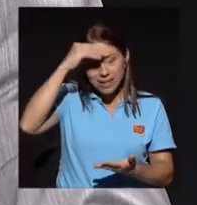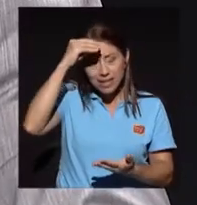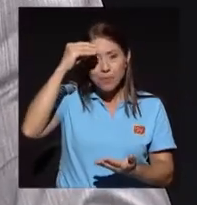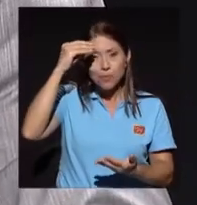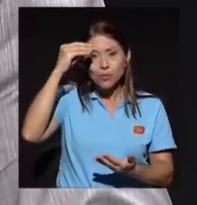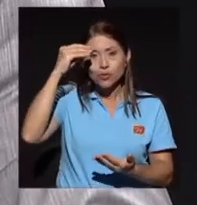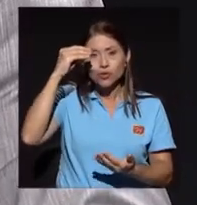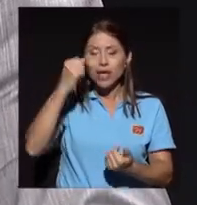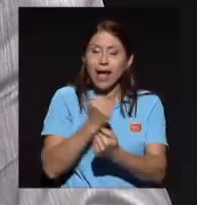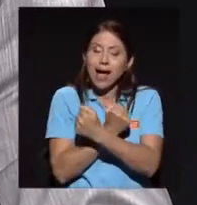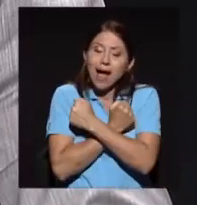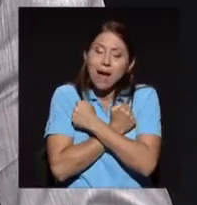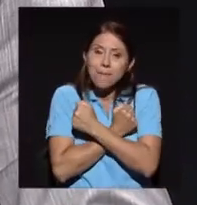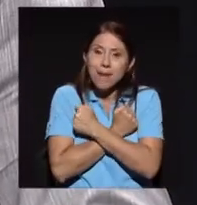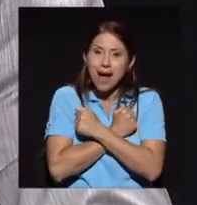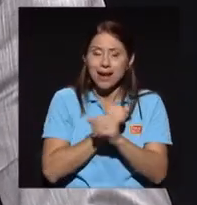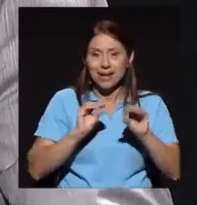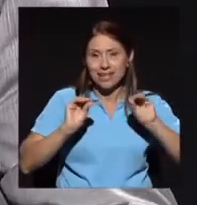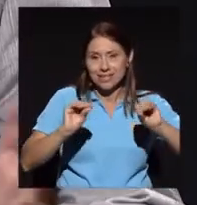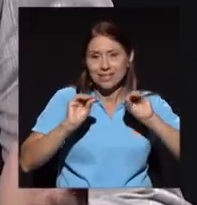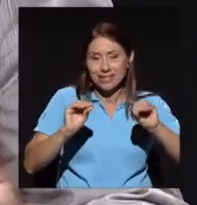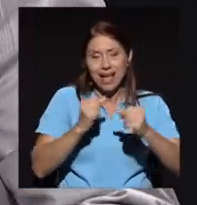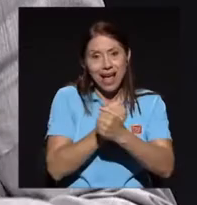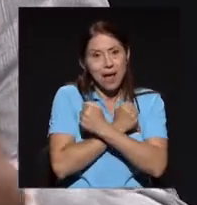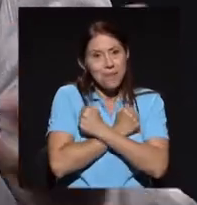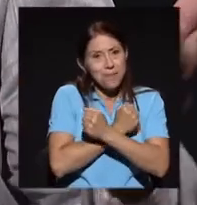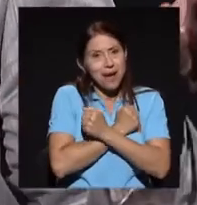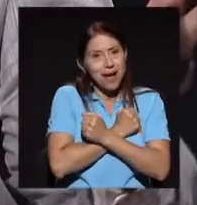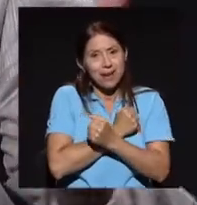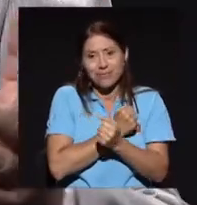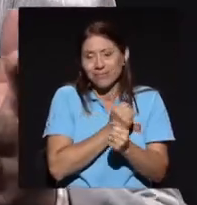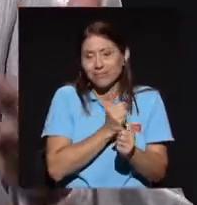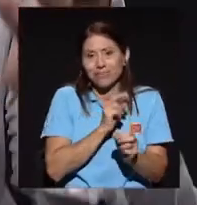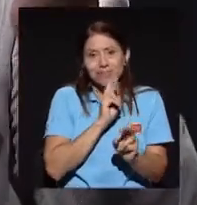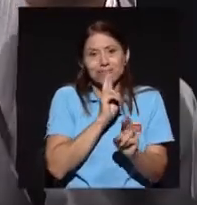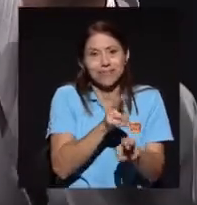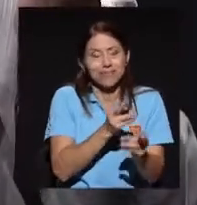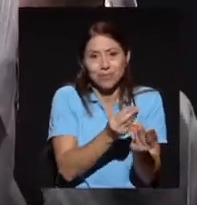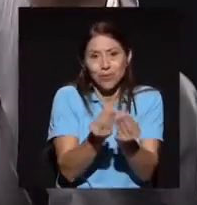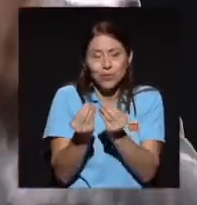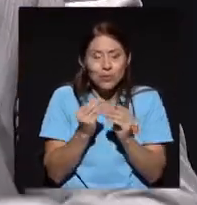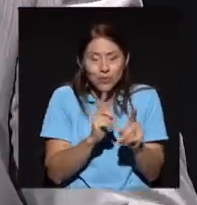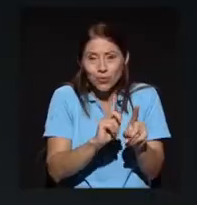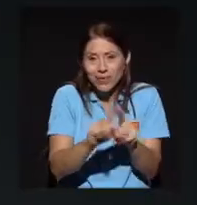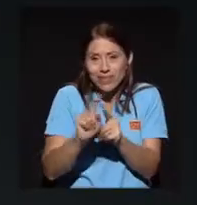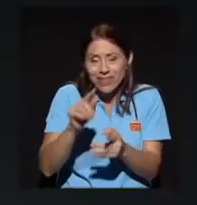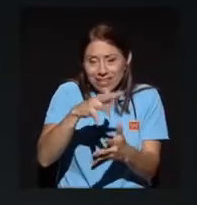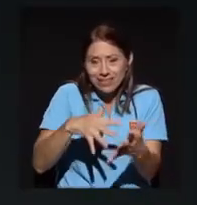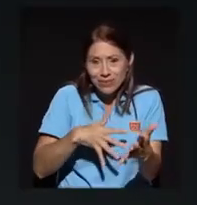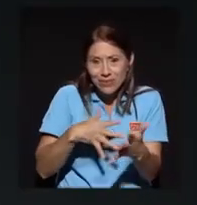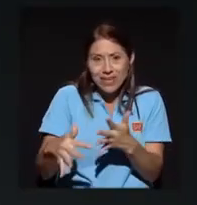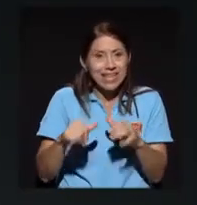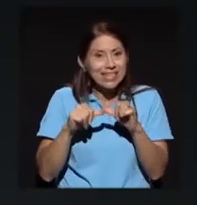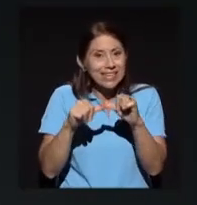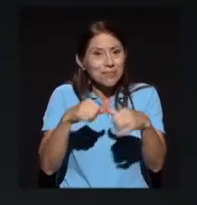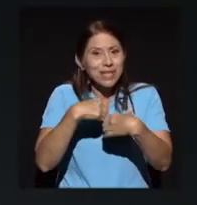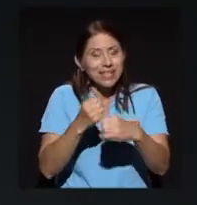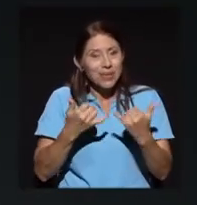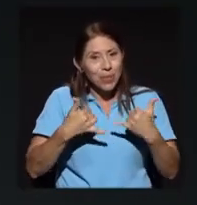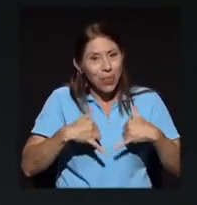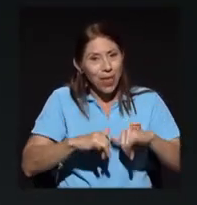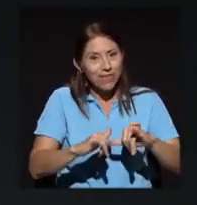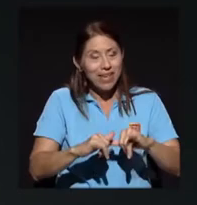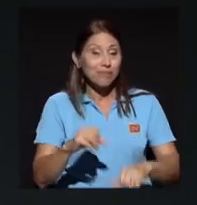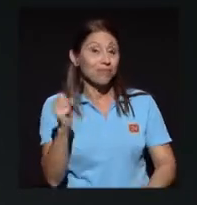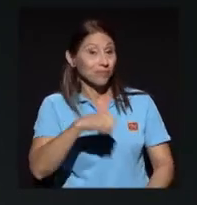a amar la academia, amar insumo producto, amar las matrices y hacer este tipo de cosas que seguimos haciendo todavía, ¿verdad? Claro, Marcos, ahí es donde está el